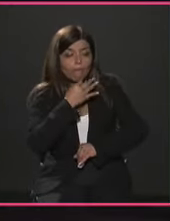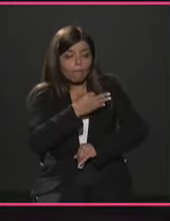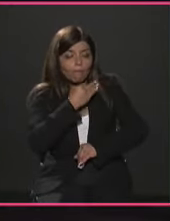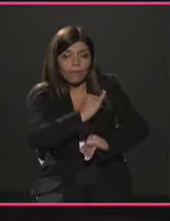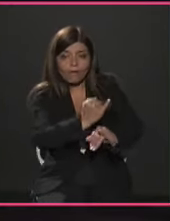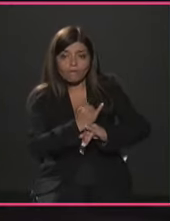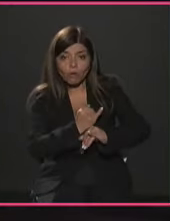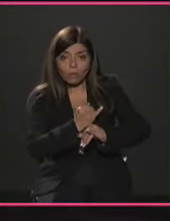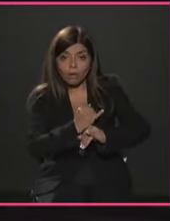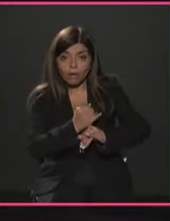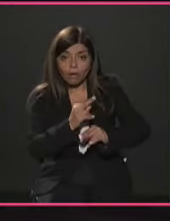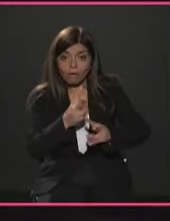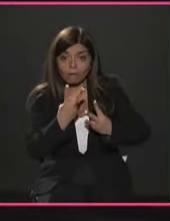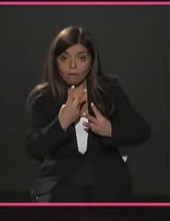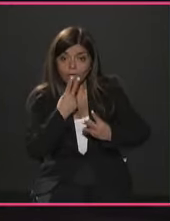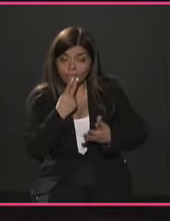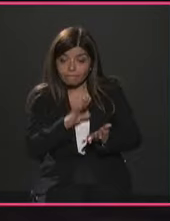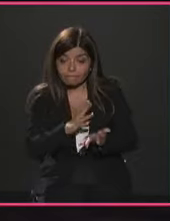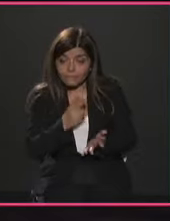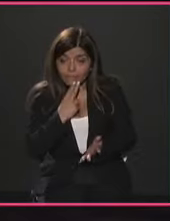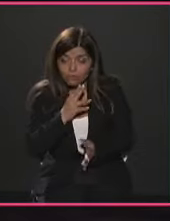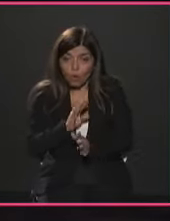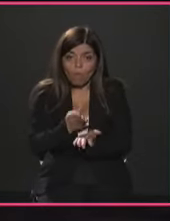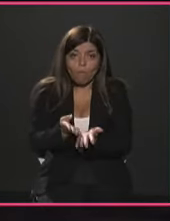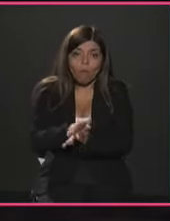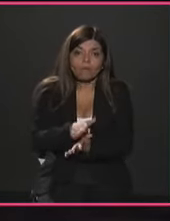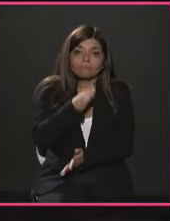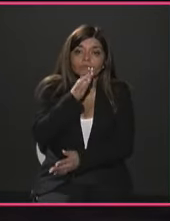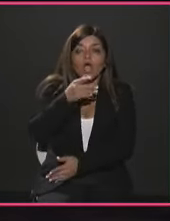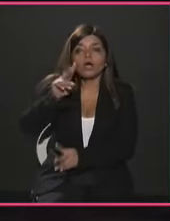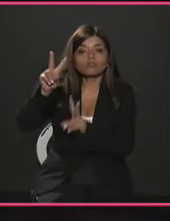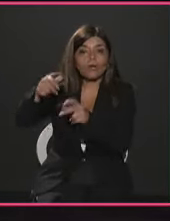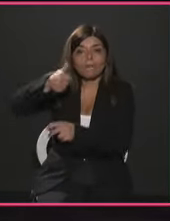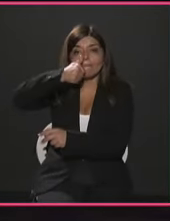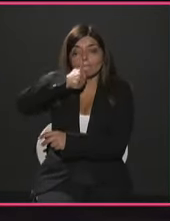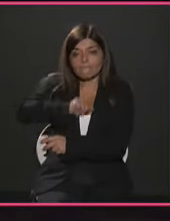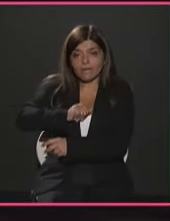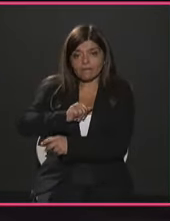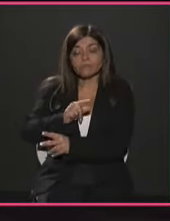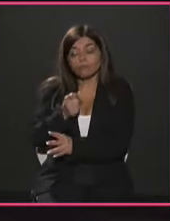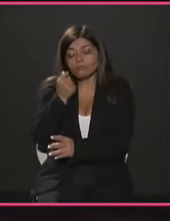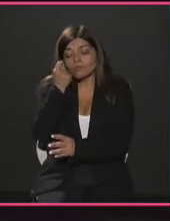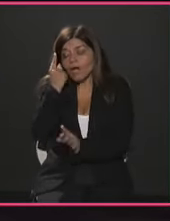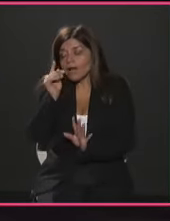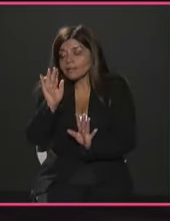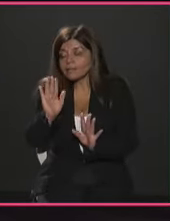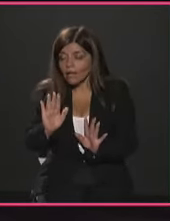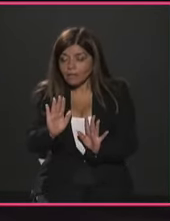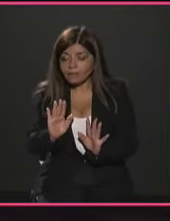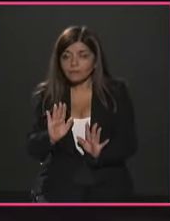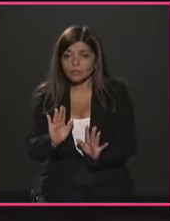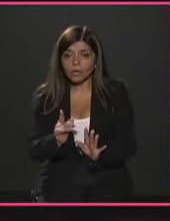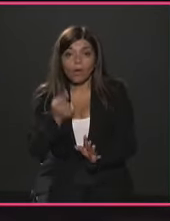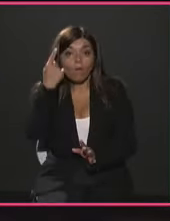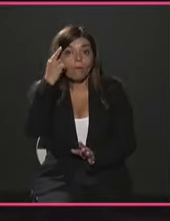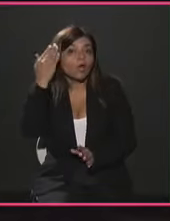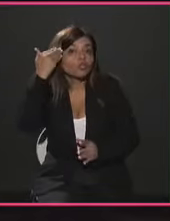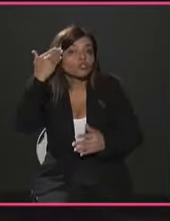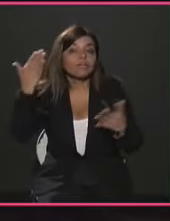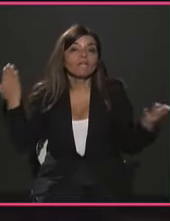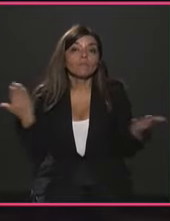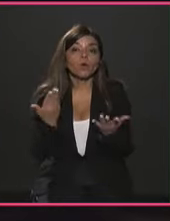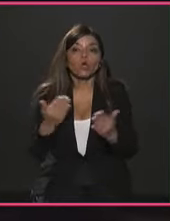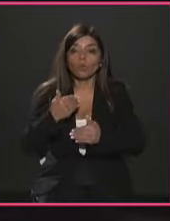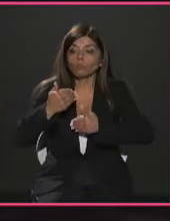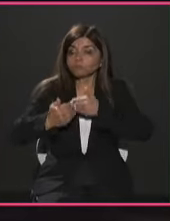si están vivos si están Muertos o no dice que es por temas de privacidad que más más o menos comprendo pero no sabemos cómo